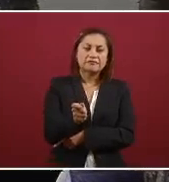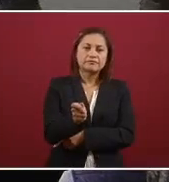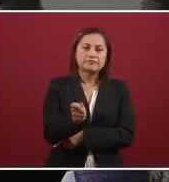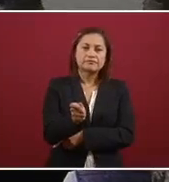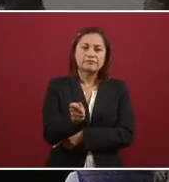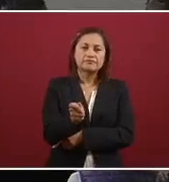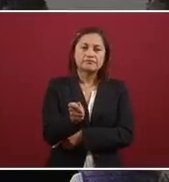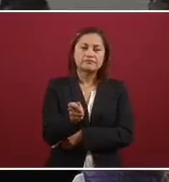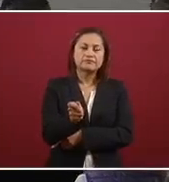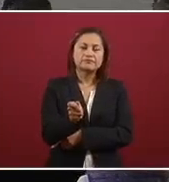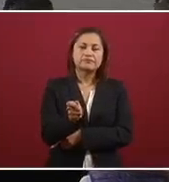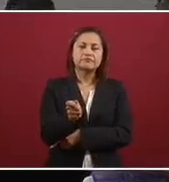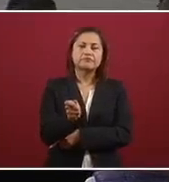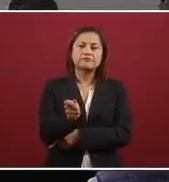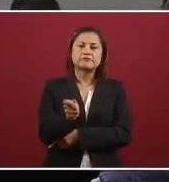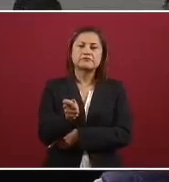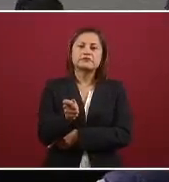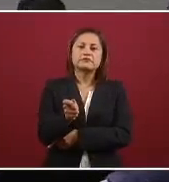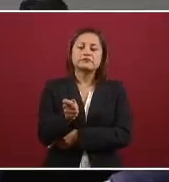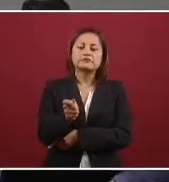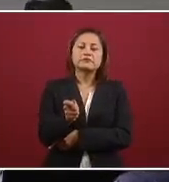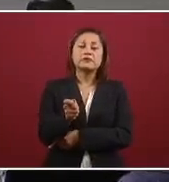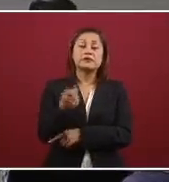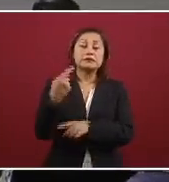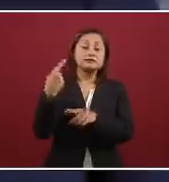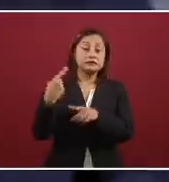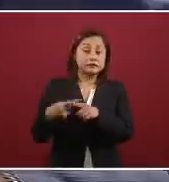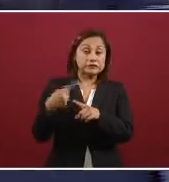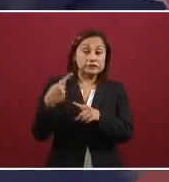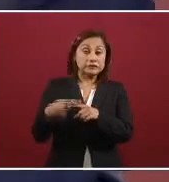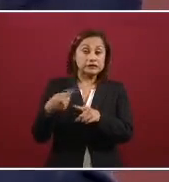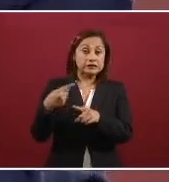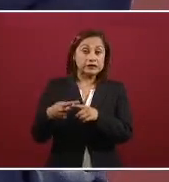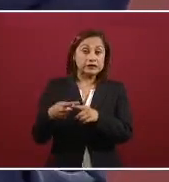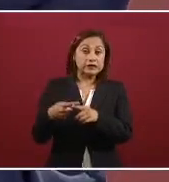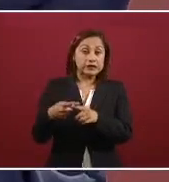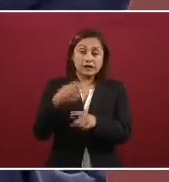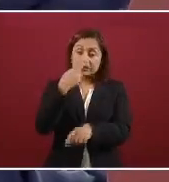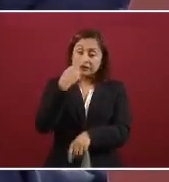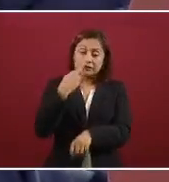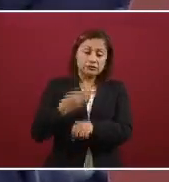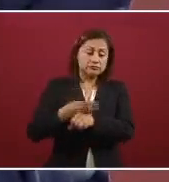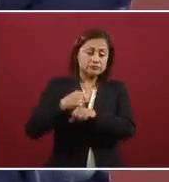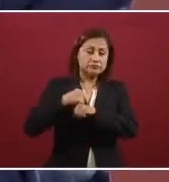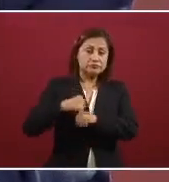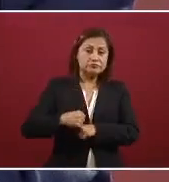Y es el Congreso, la Cámara, la que lo aprueba.